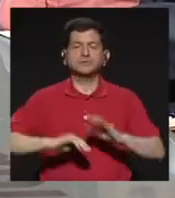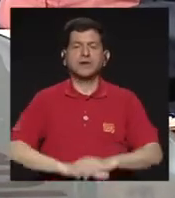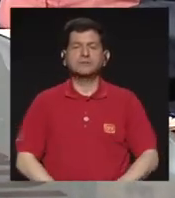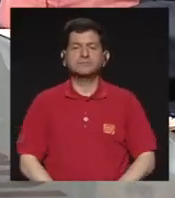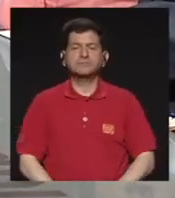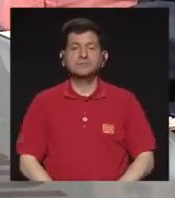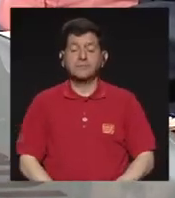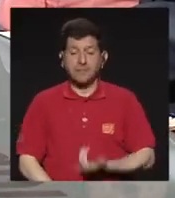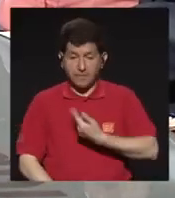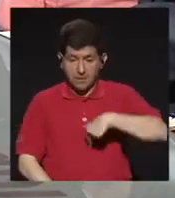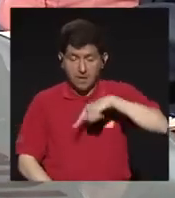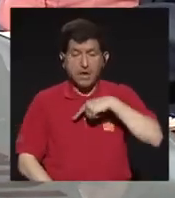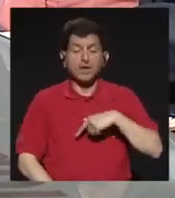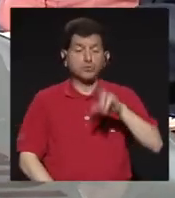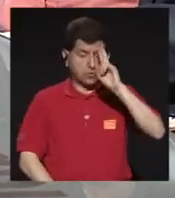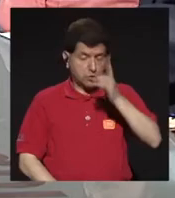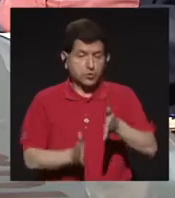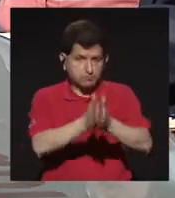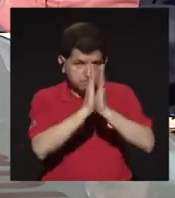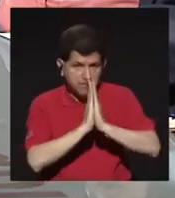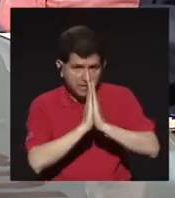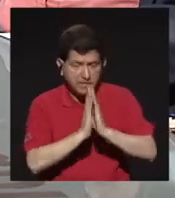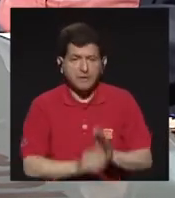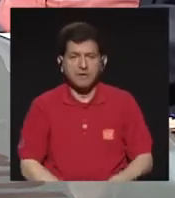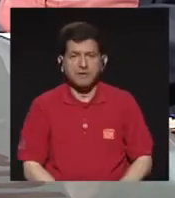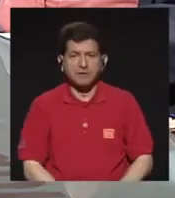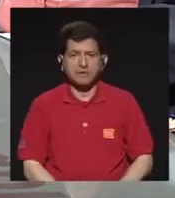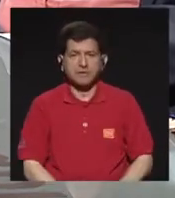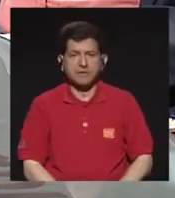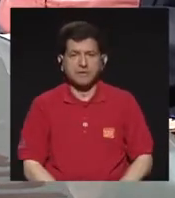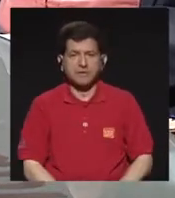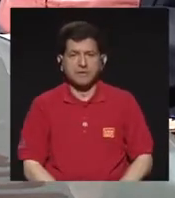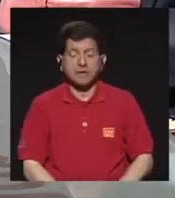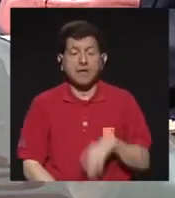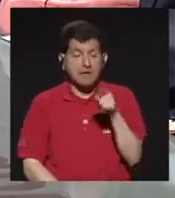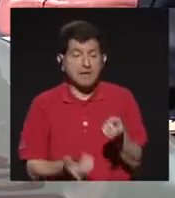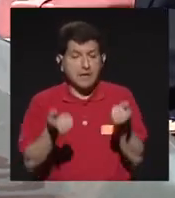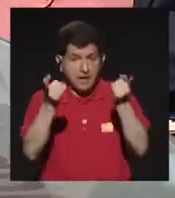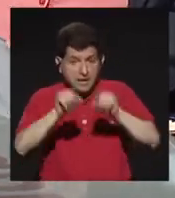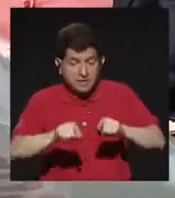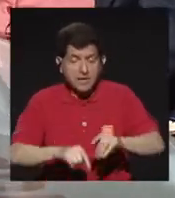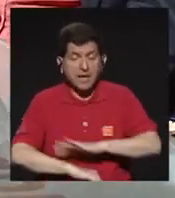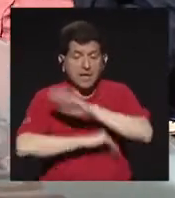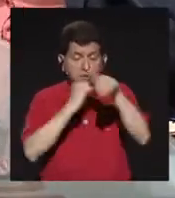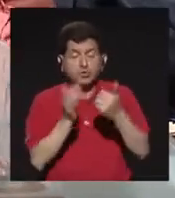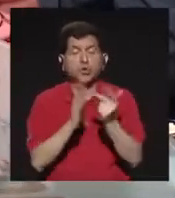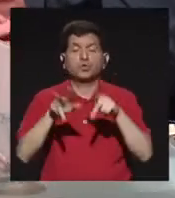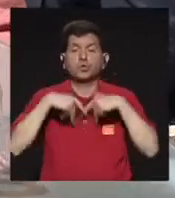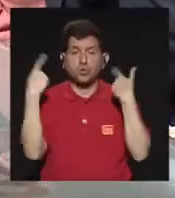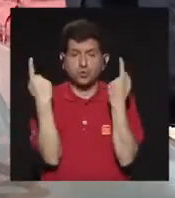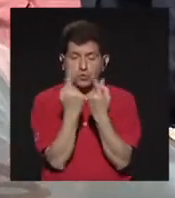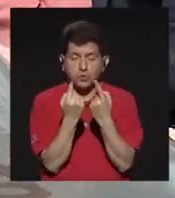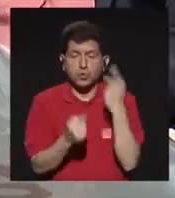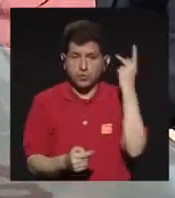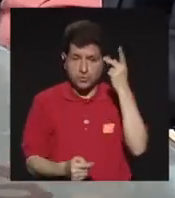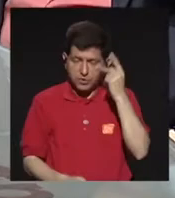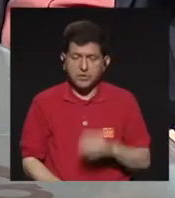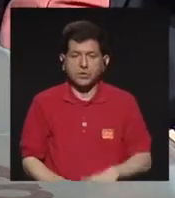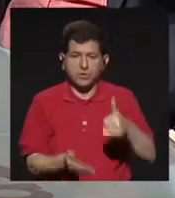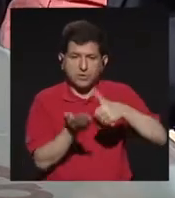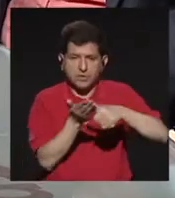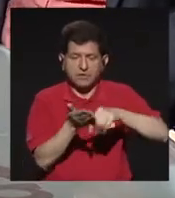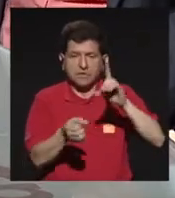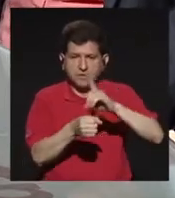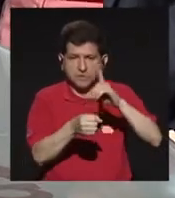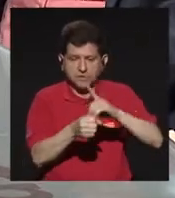es algo que nosotros tenemos que hacer respetar, y que hoy vamos todos los partidos políticos a una elección de diputados con